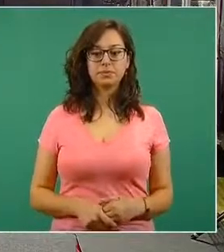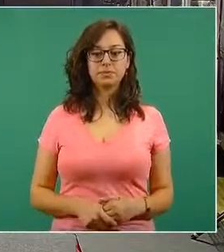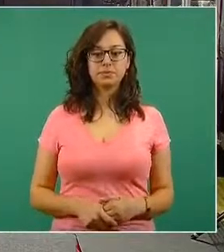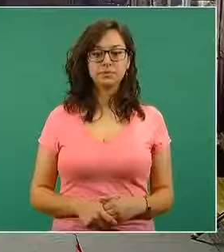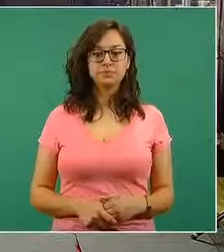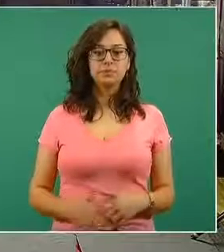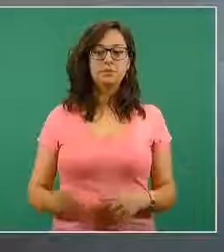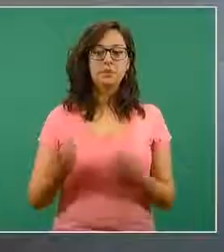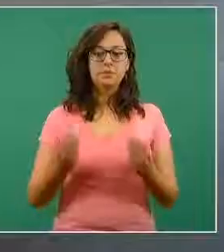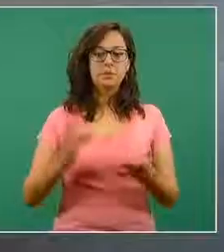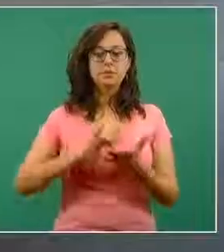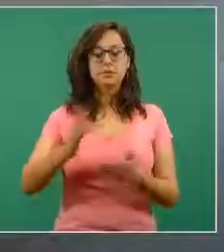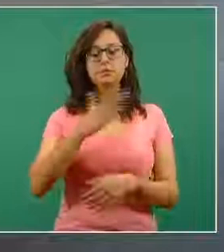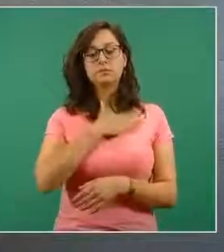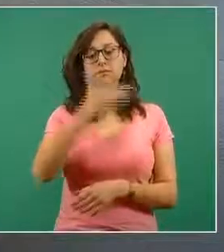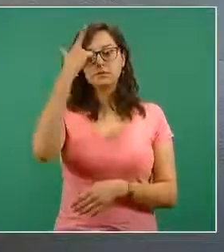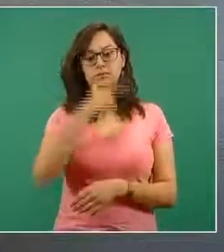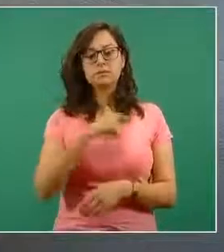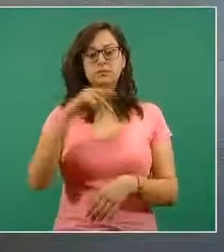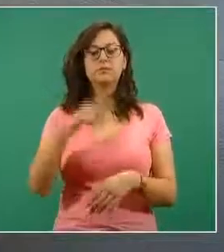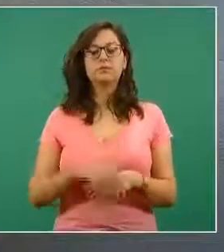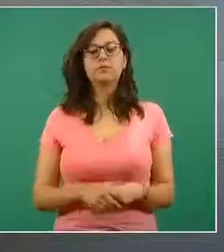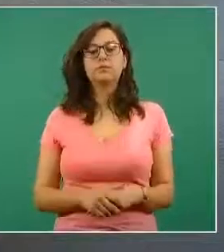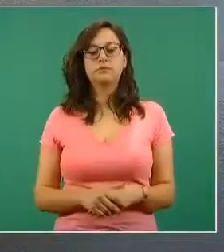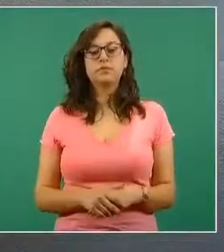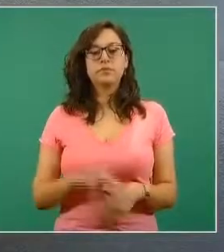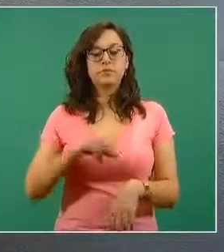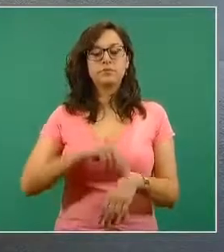Muchas gracias. Buenas noches, doctora Gabriela Nucamí,